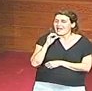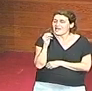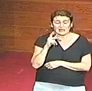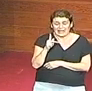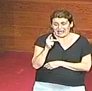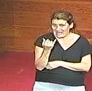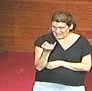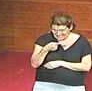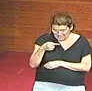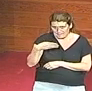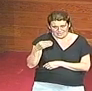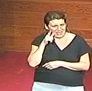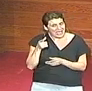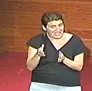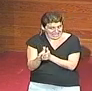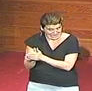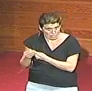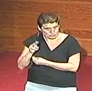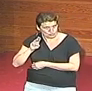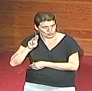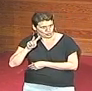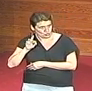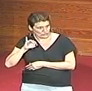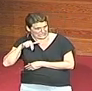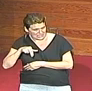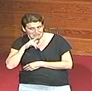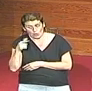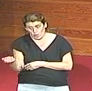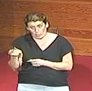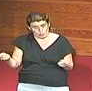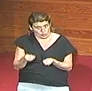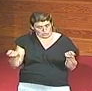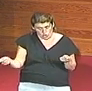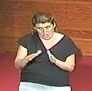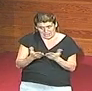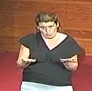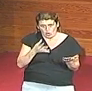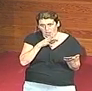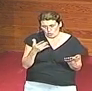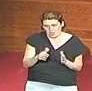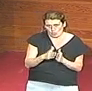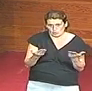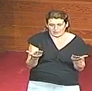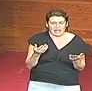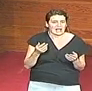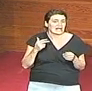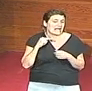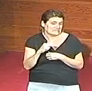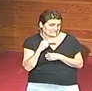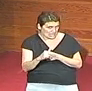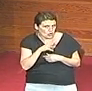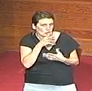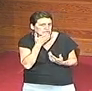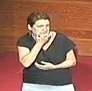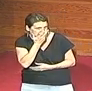de Vladimir Putin. Y cuando publicó este libro, que ahora lo publica en castellano Península, por si os